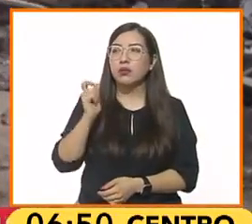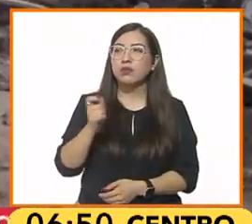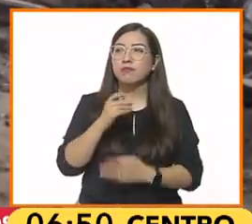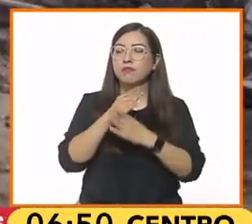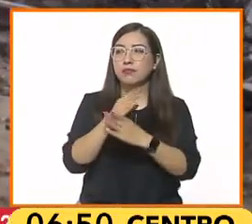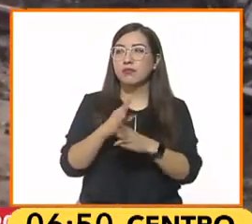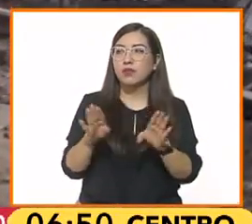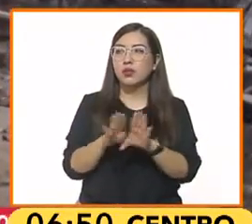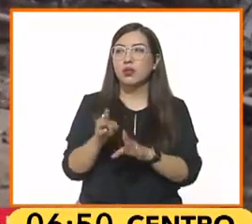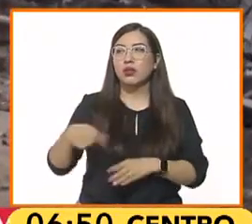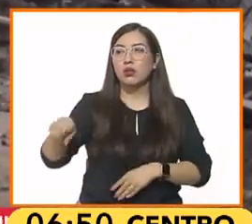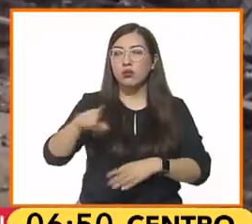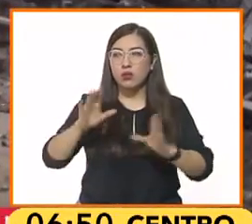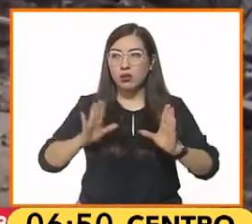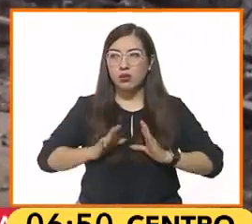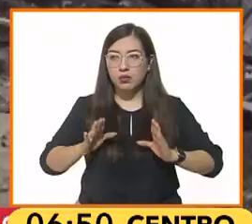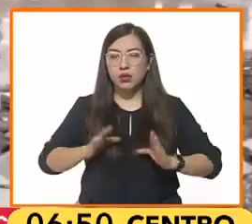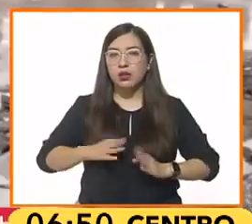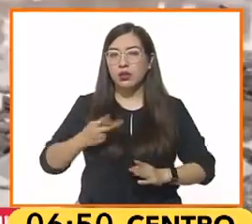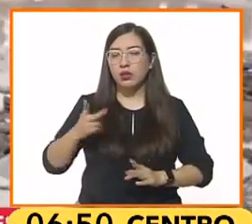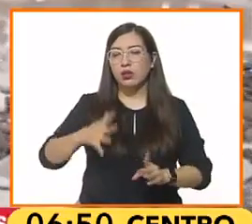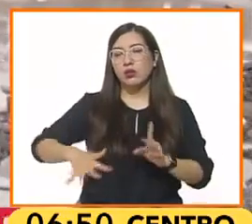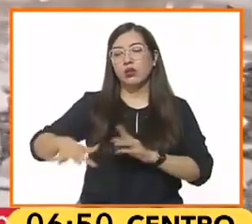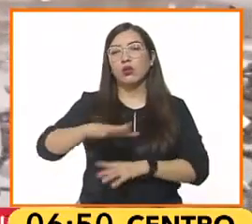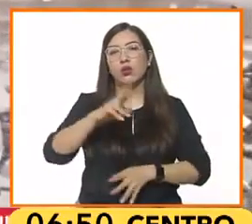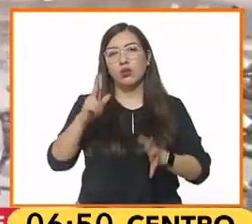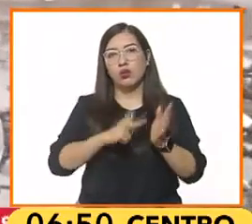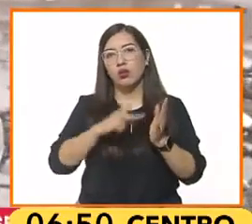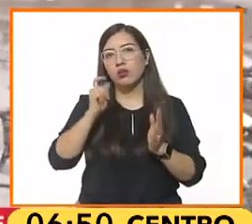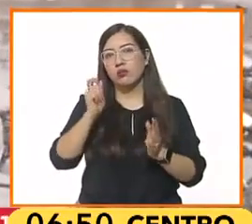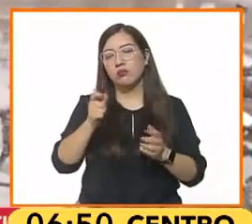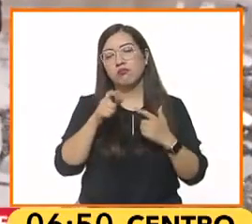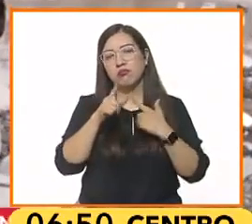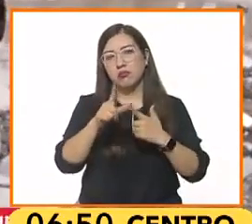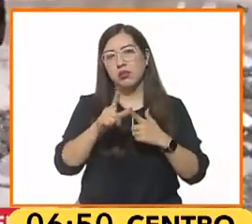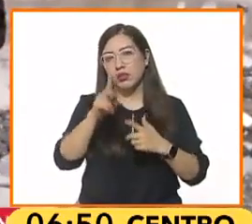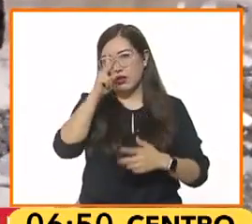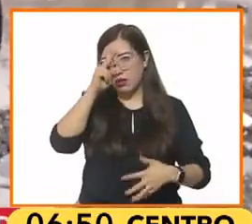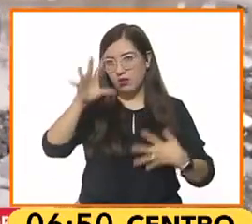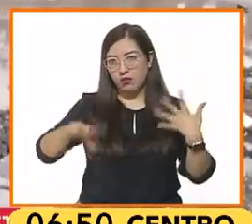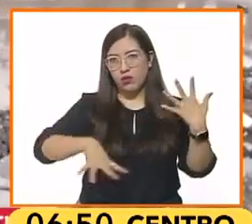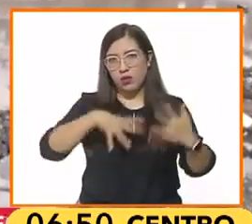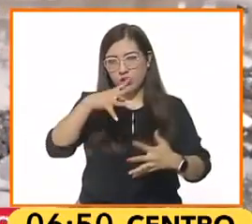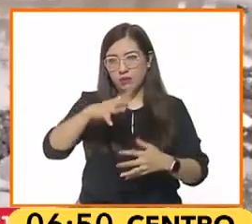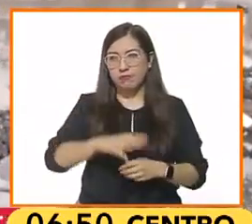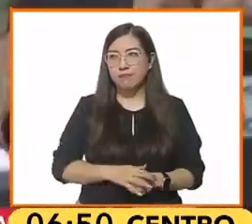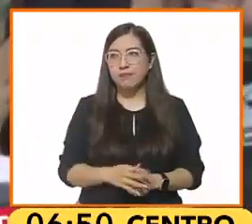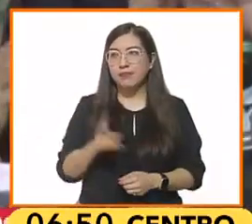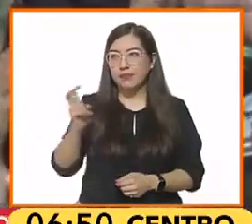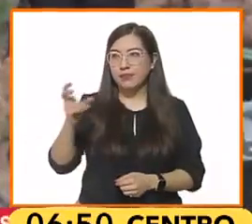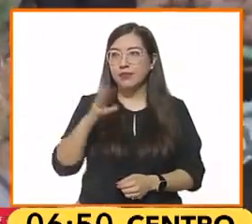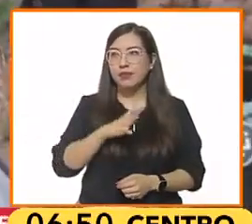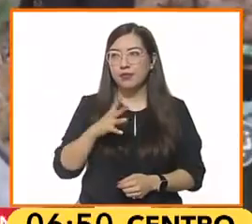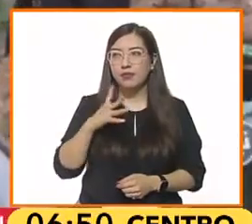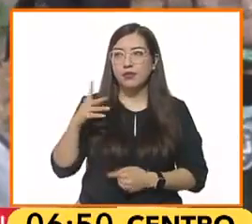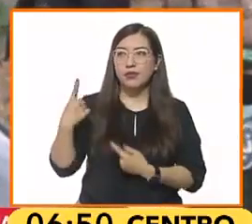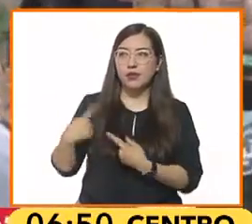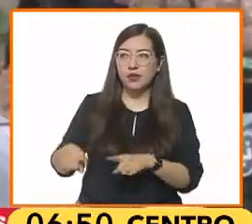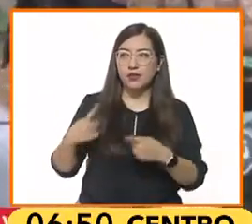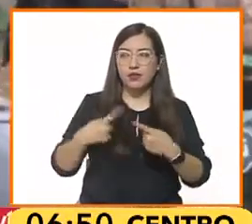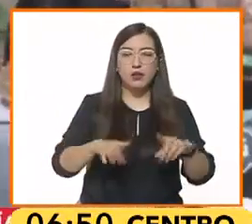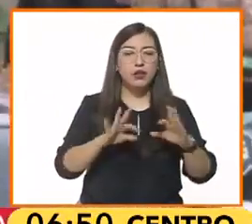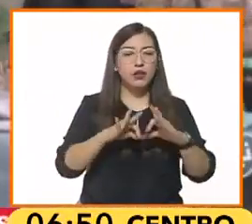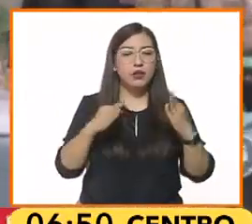militares dejen sus espacios y entonces se reanude este ciclo de violencia que comentábamos, ¿no? Claro. Entonces son estas formas de ir apoyando y